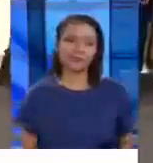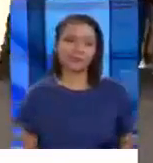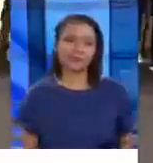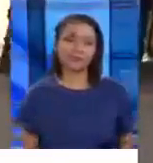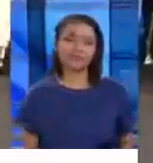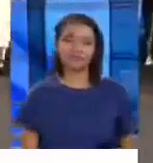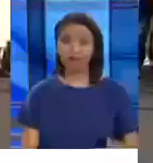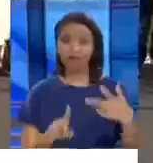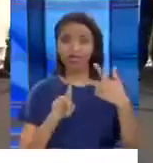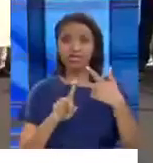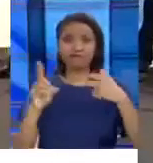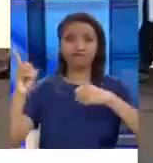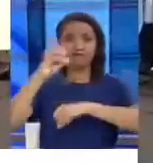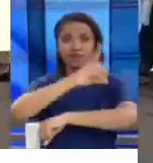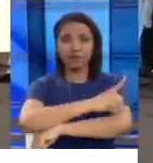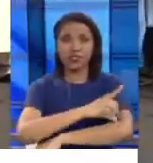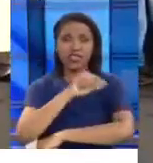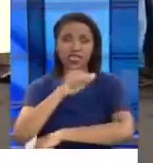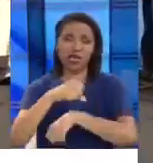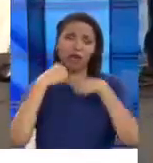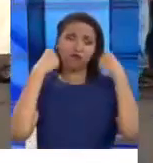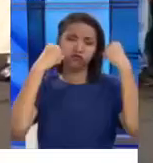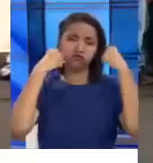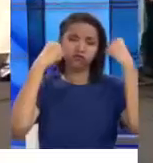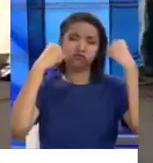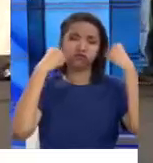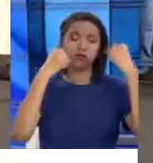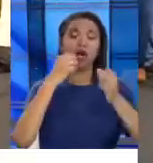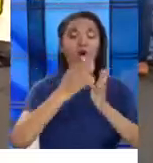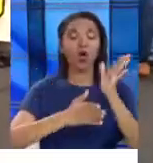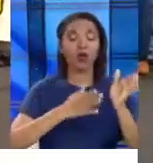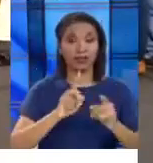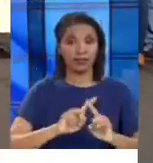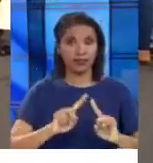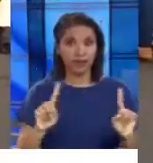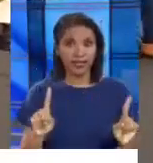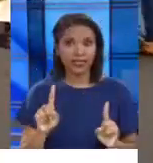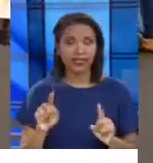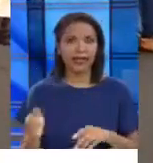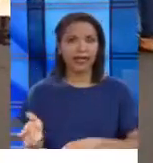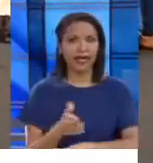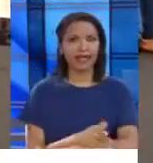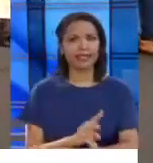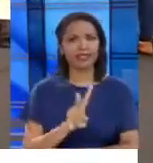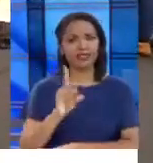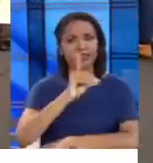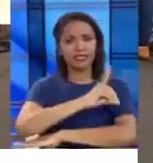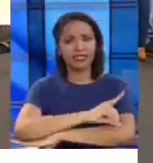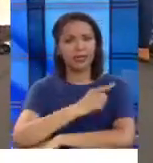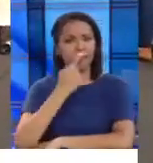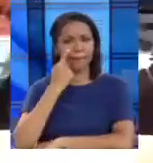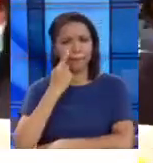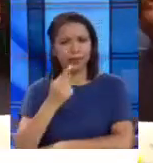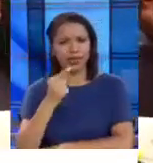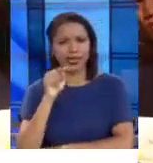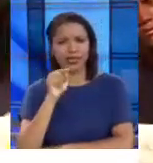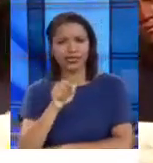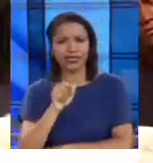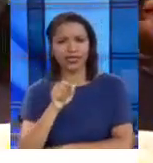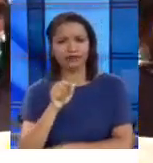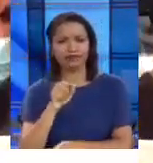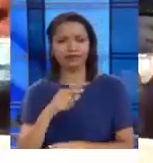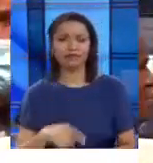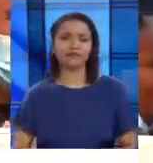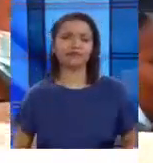El tercer día de paro en la provincia de Colón ha sido distinto a los dos días anteriores. Observe usted al fondo, se ve en